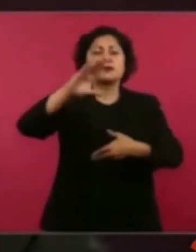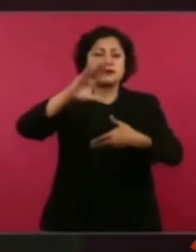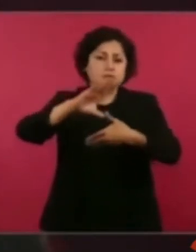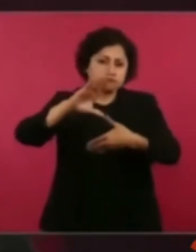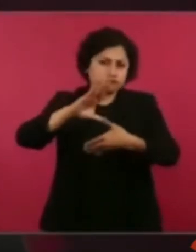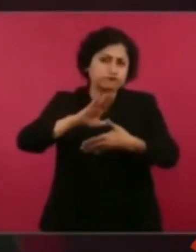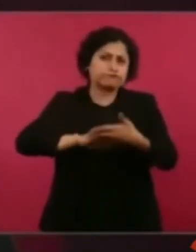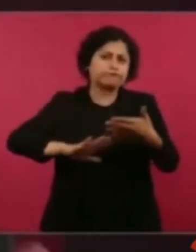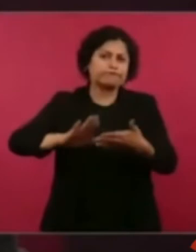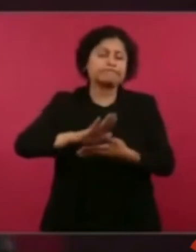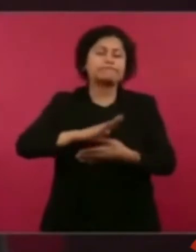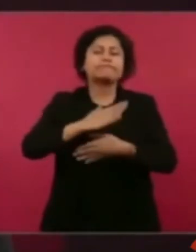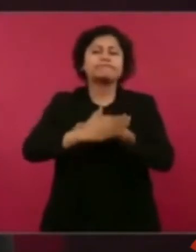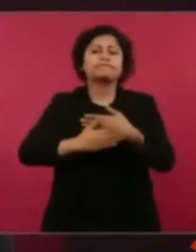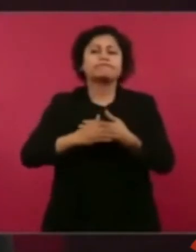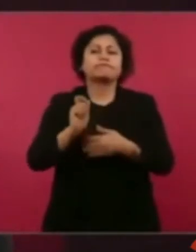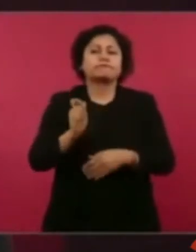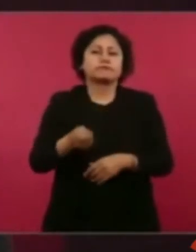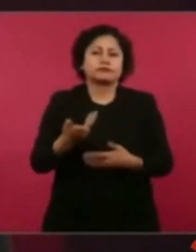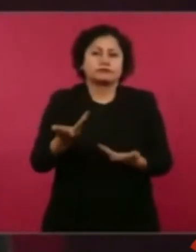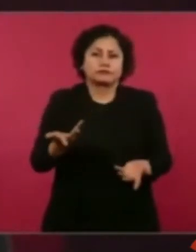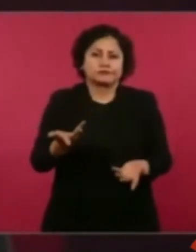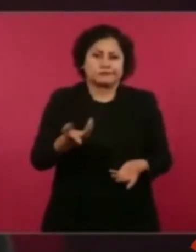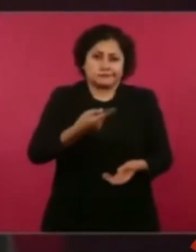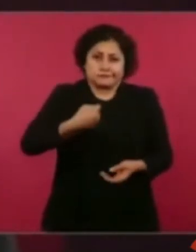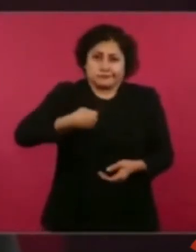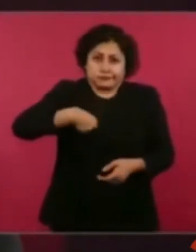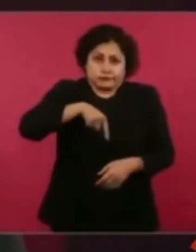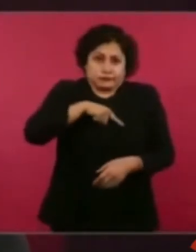Bueno, nuestra historia.